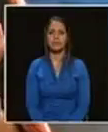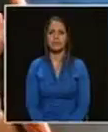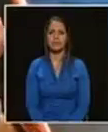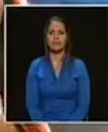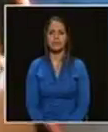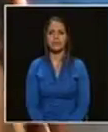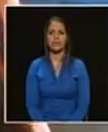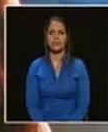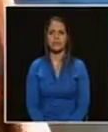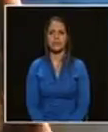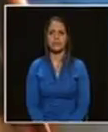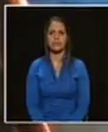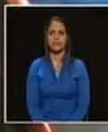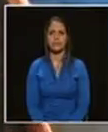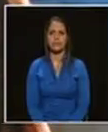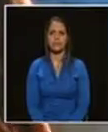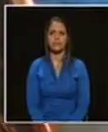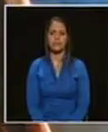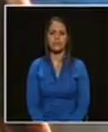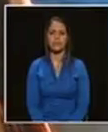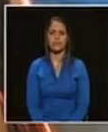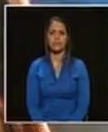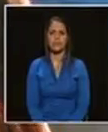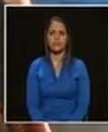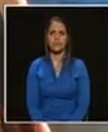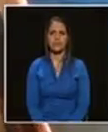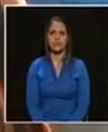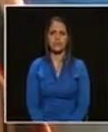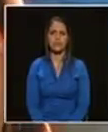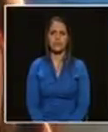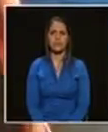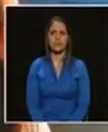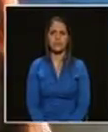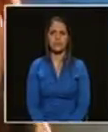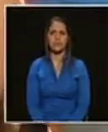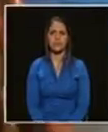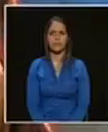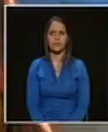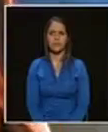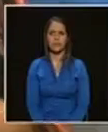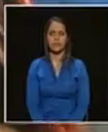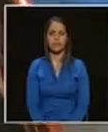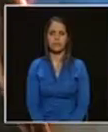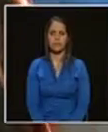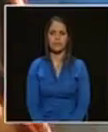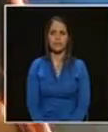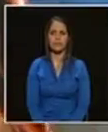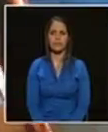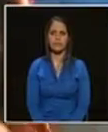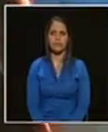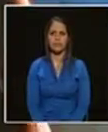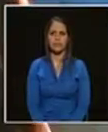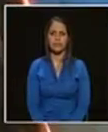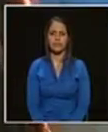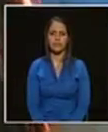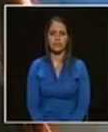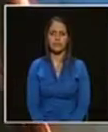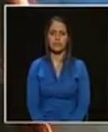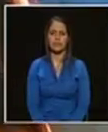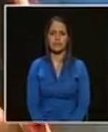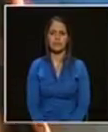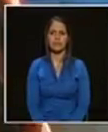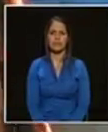tecnicismos, y nosotros más bien somos básicos porque es nuestro segundo idioma, también va muy rápido y no alcanzamos pues como a